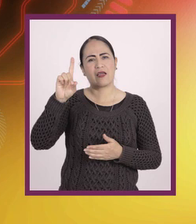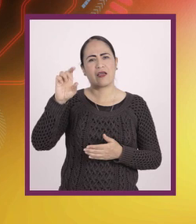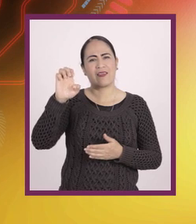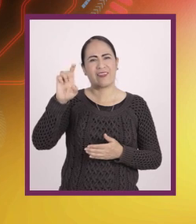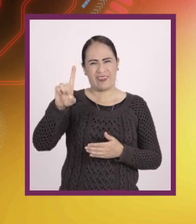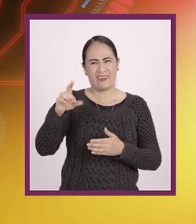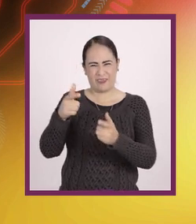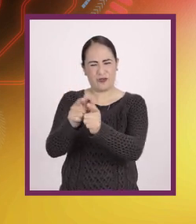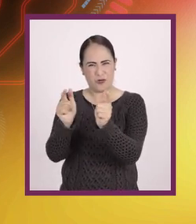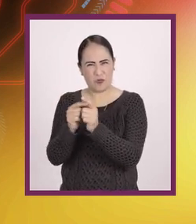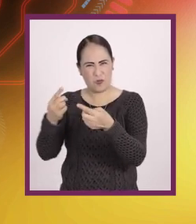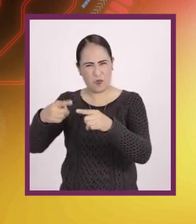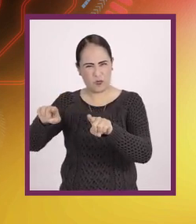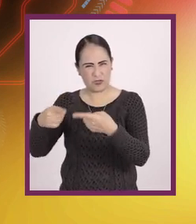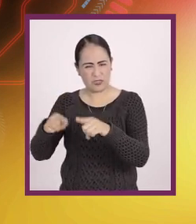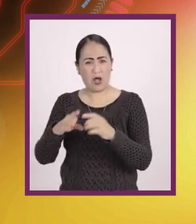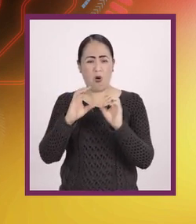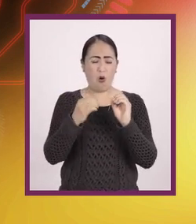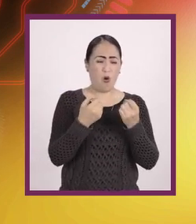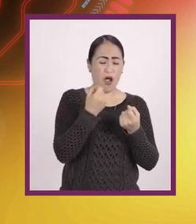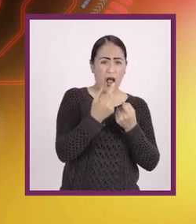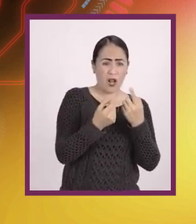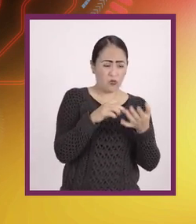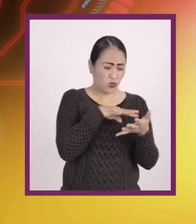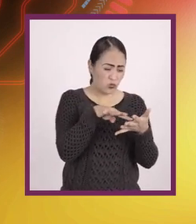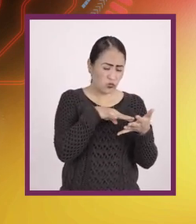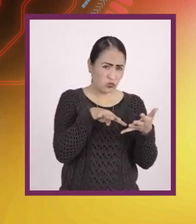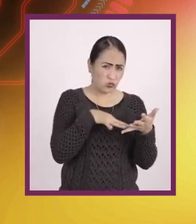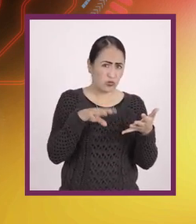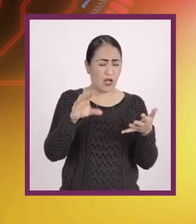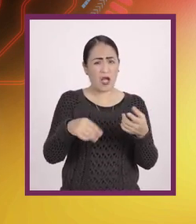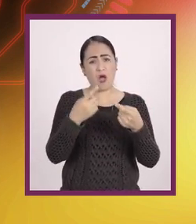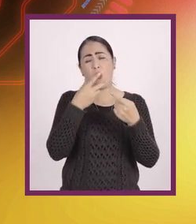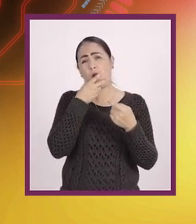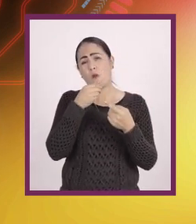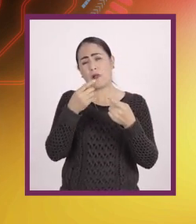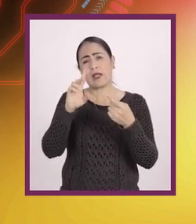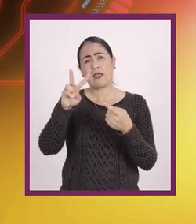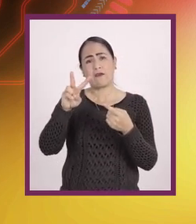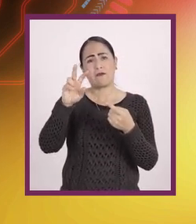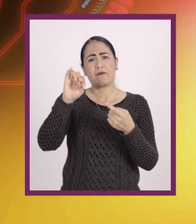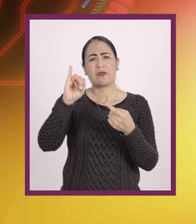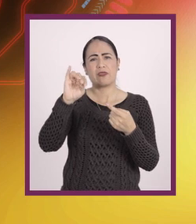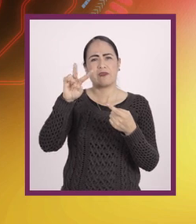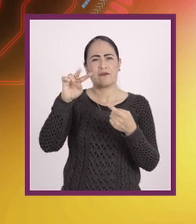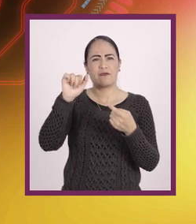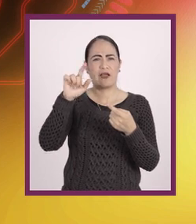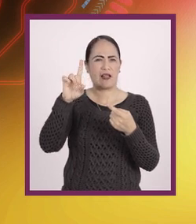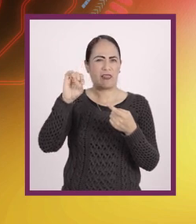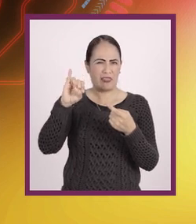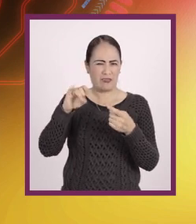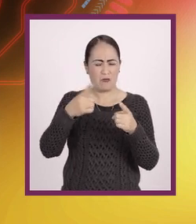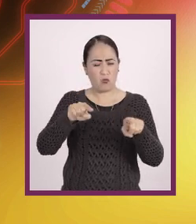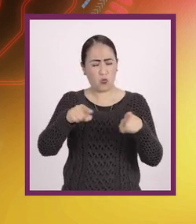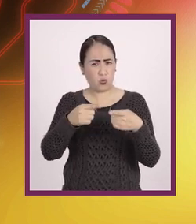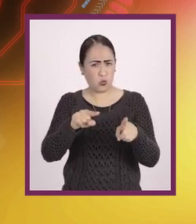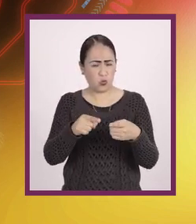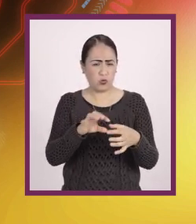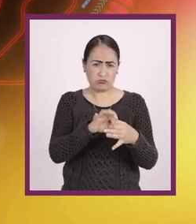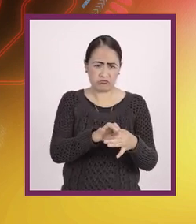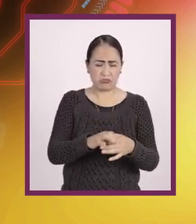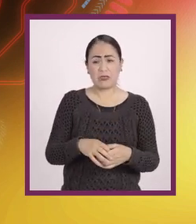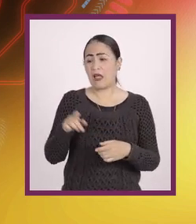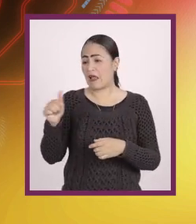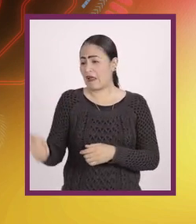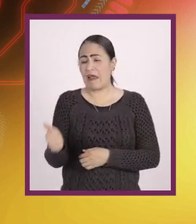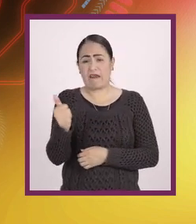tiros o megadeth y otros no son capaces de leer un párrafo si no es combi vale el género de